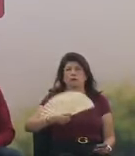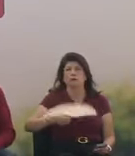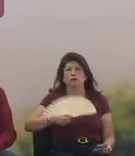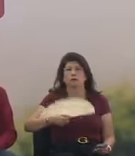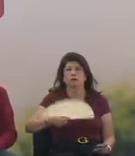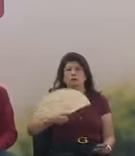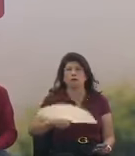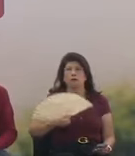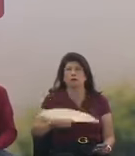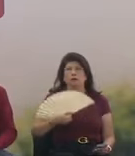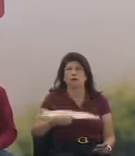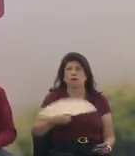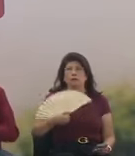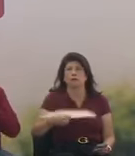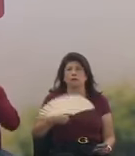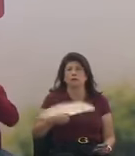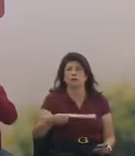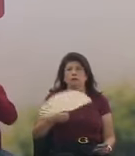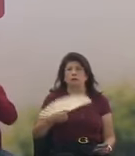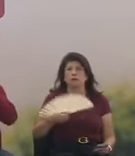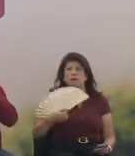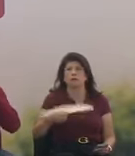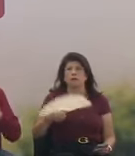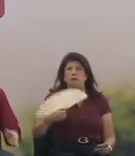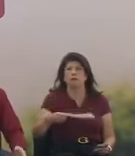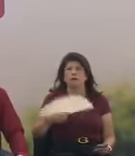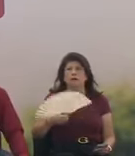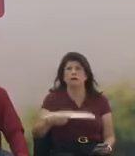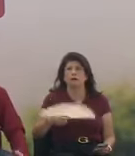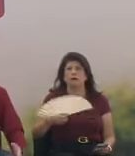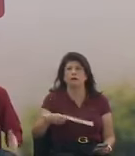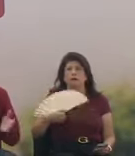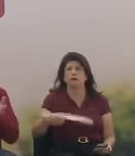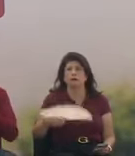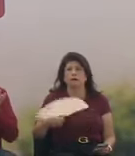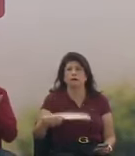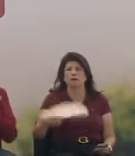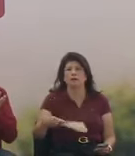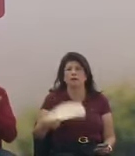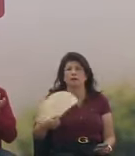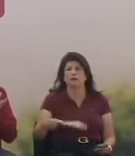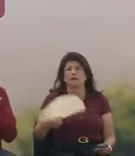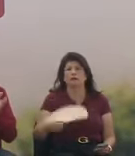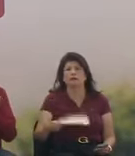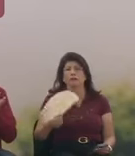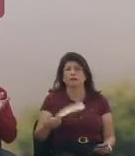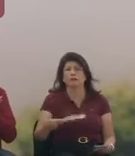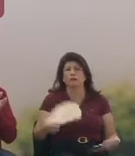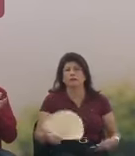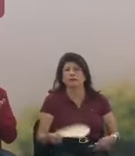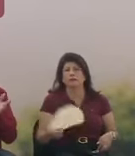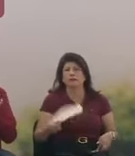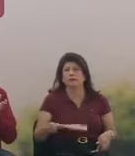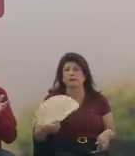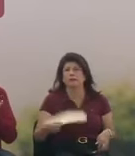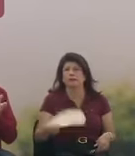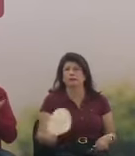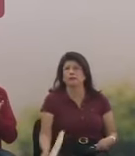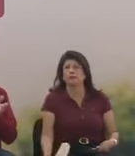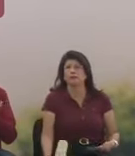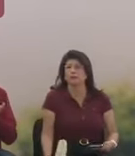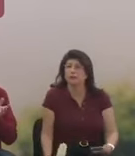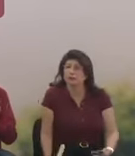nuestros candidatos Anaís Burgos, a la licenciada Mariela Gutiérrez, al doctor